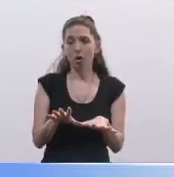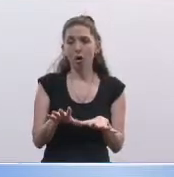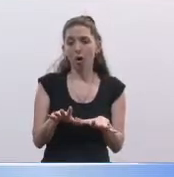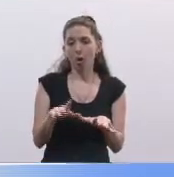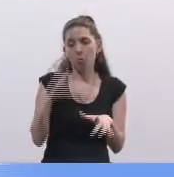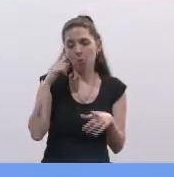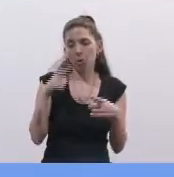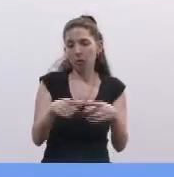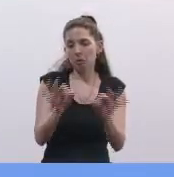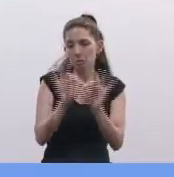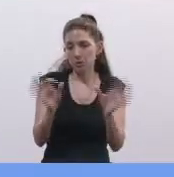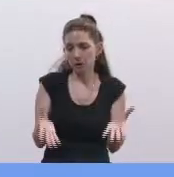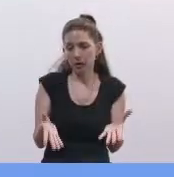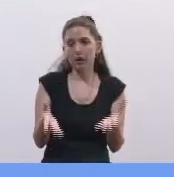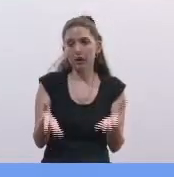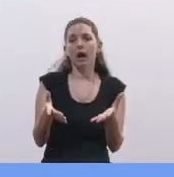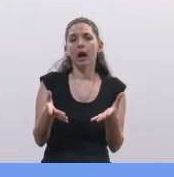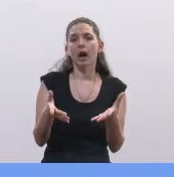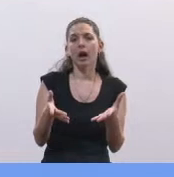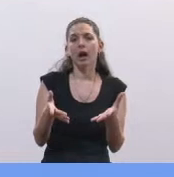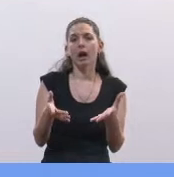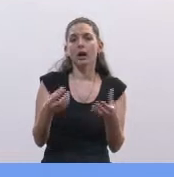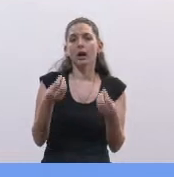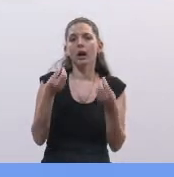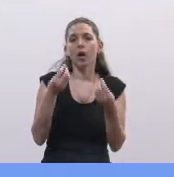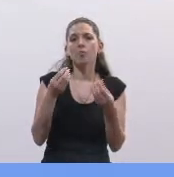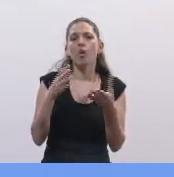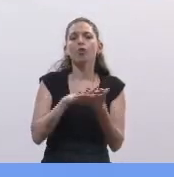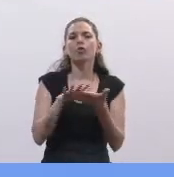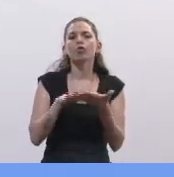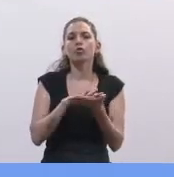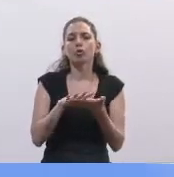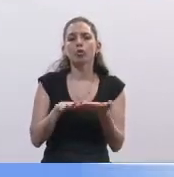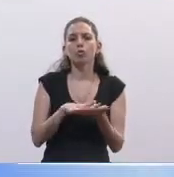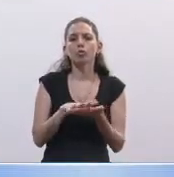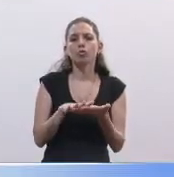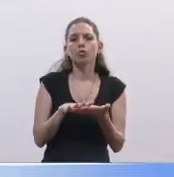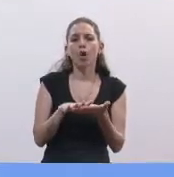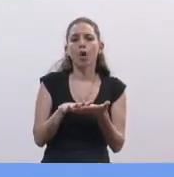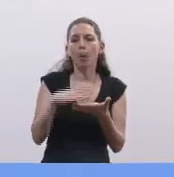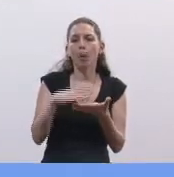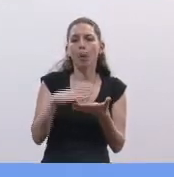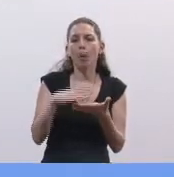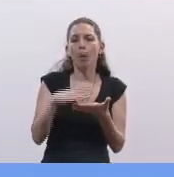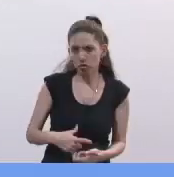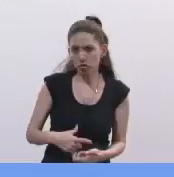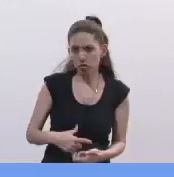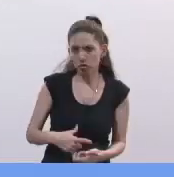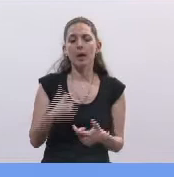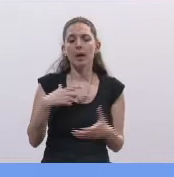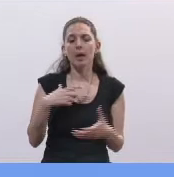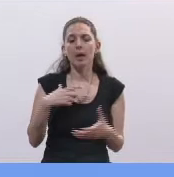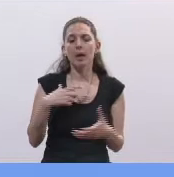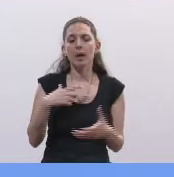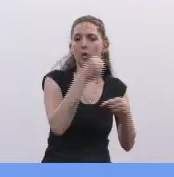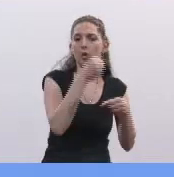ningún fin que no sea mi convencimiento íntimo personal de mi